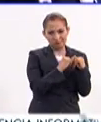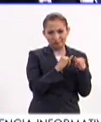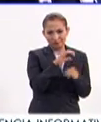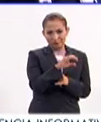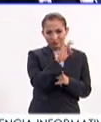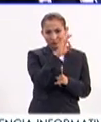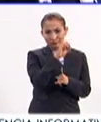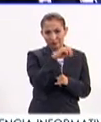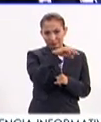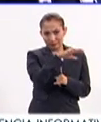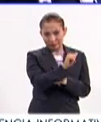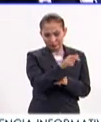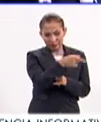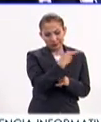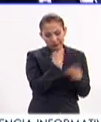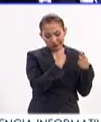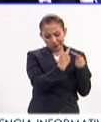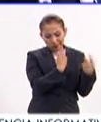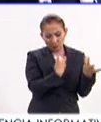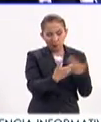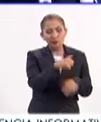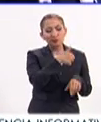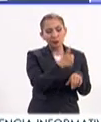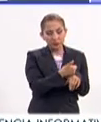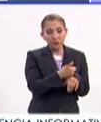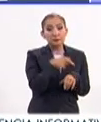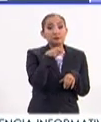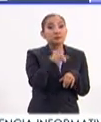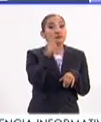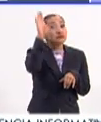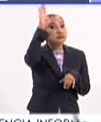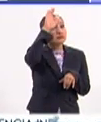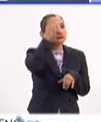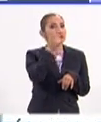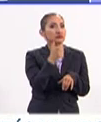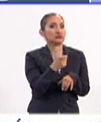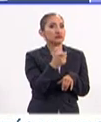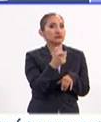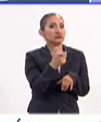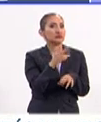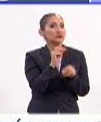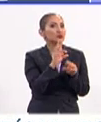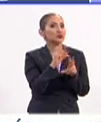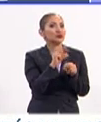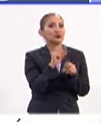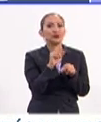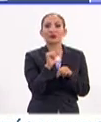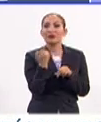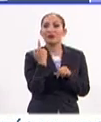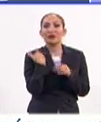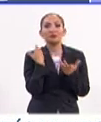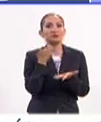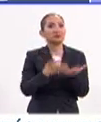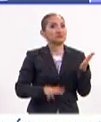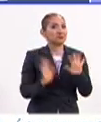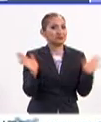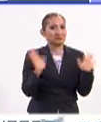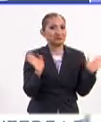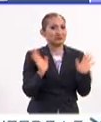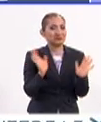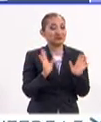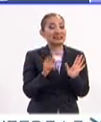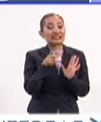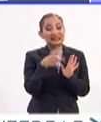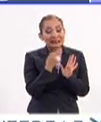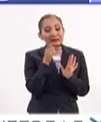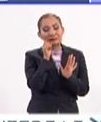el Fondo de Cultura Económica. Es cultura económica, no se trata de que vaya a ser barata, ¿no? Sino que